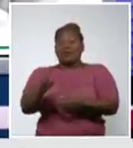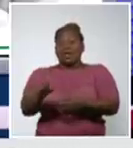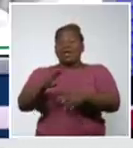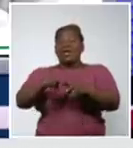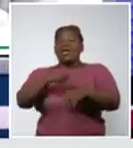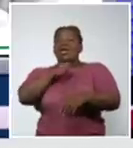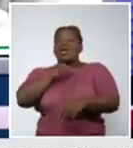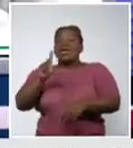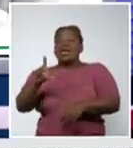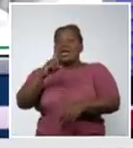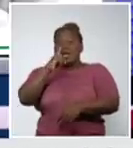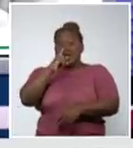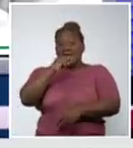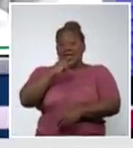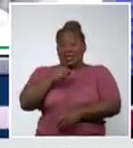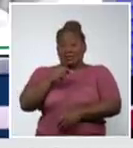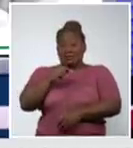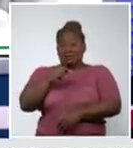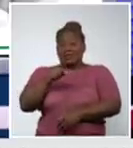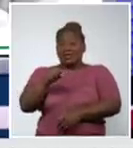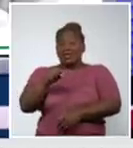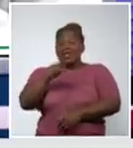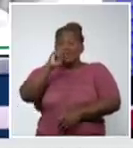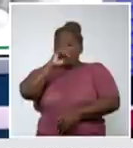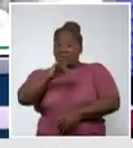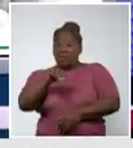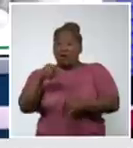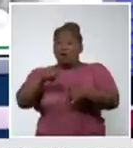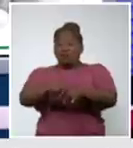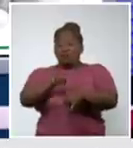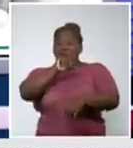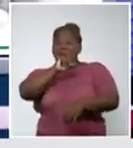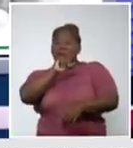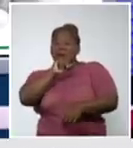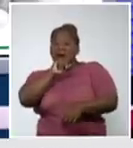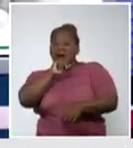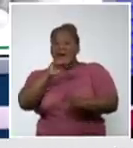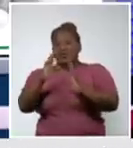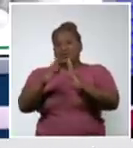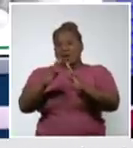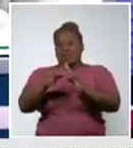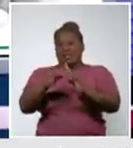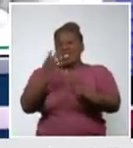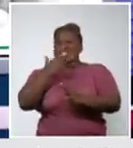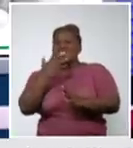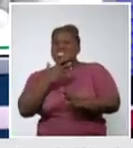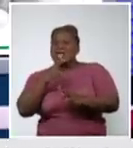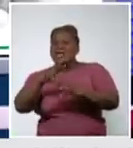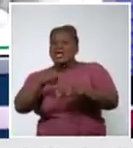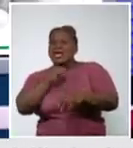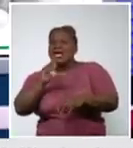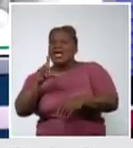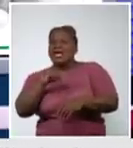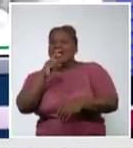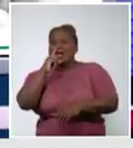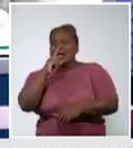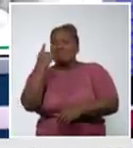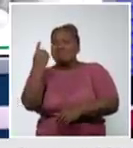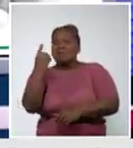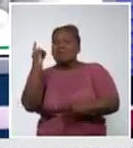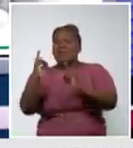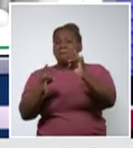ya está con su mamá Maydi en casa. ¿Quién es Helen? Bueno, la primera bebé nacida en Cuba por